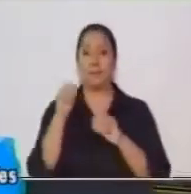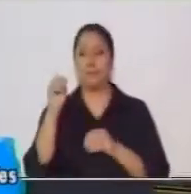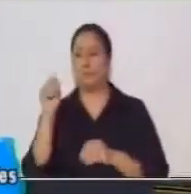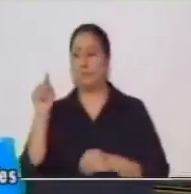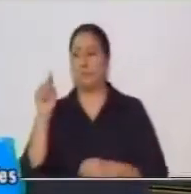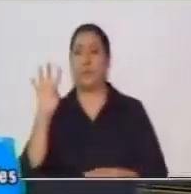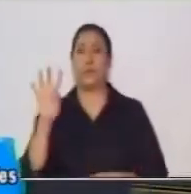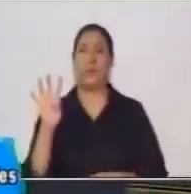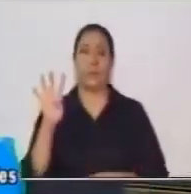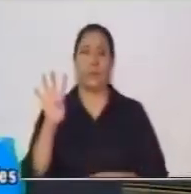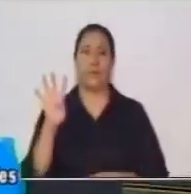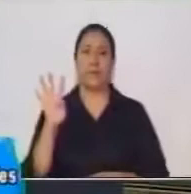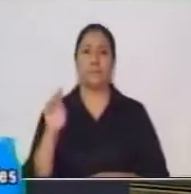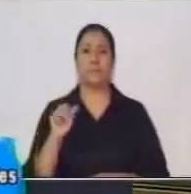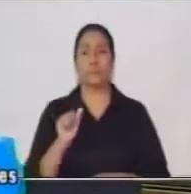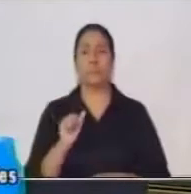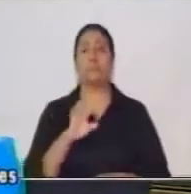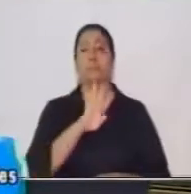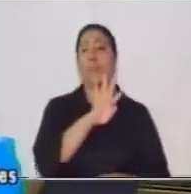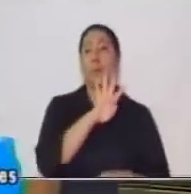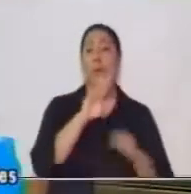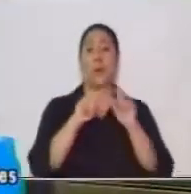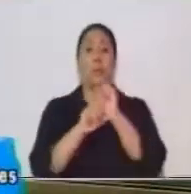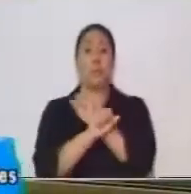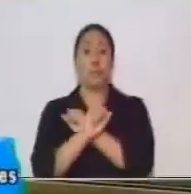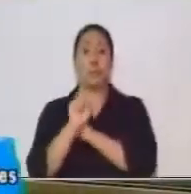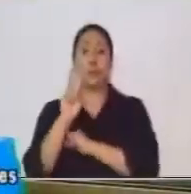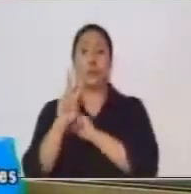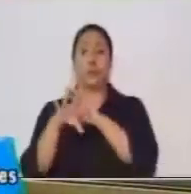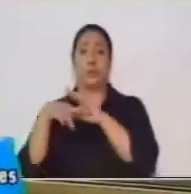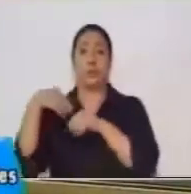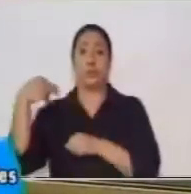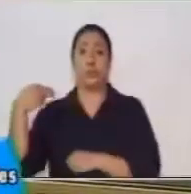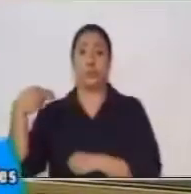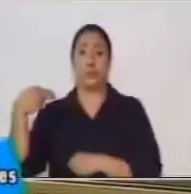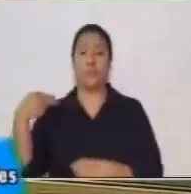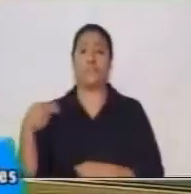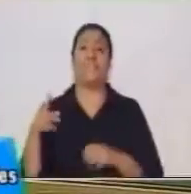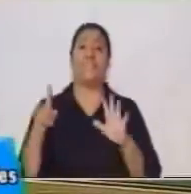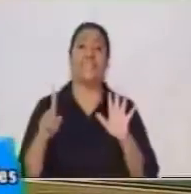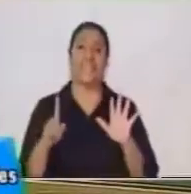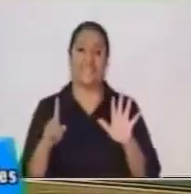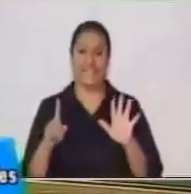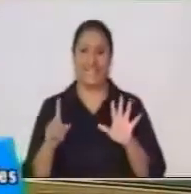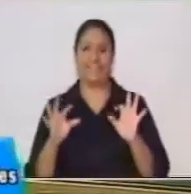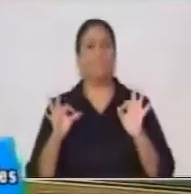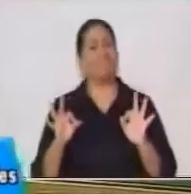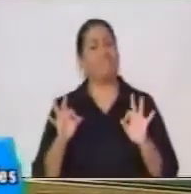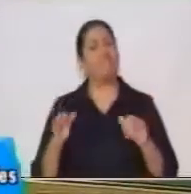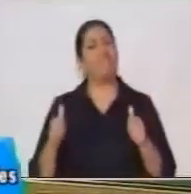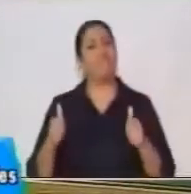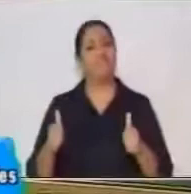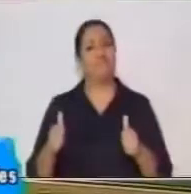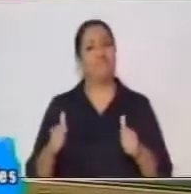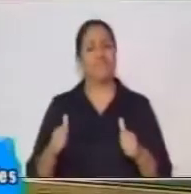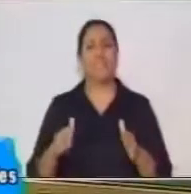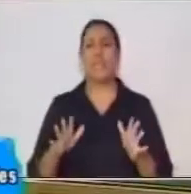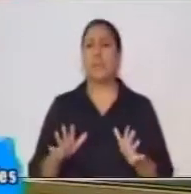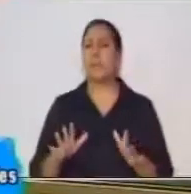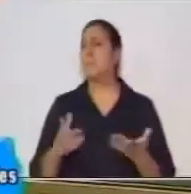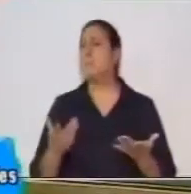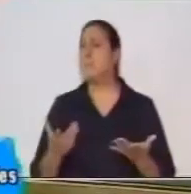Y 4 por 2 nos da 6. Excelente. Entonces, quiere